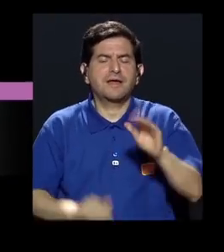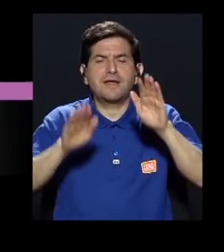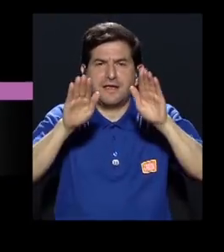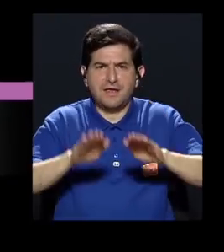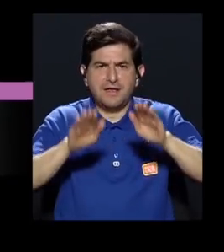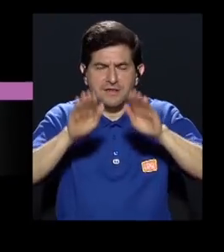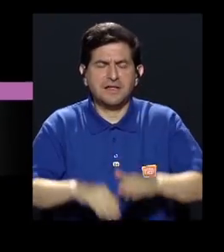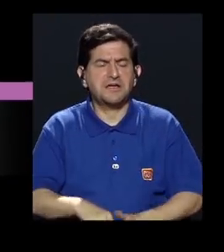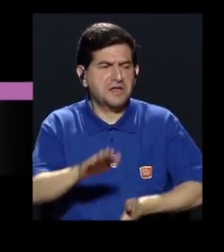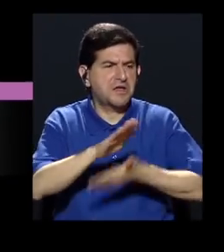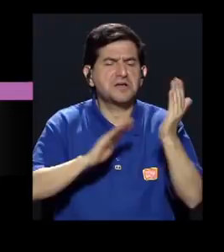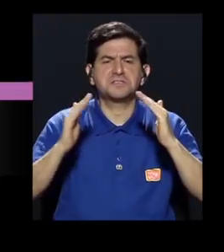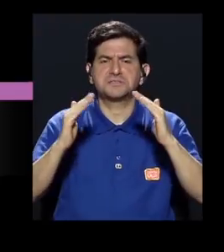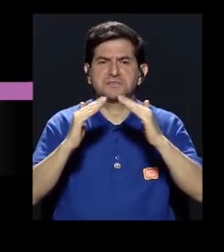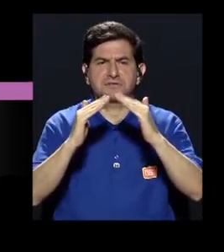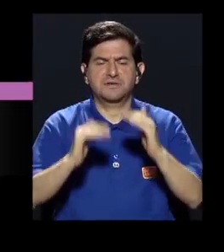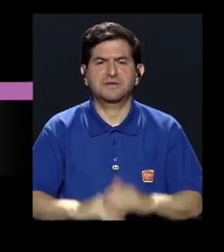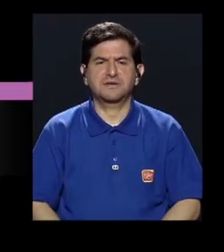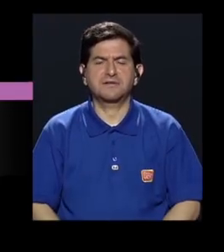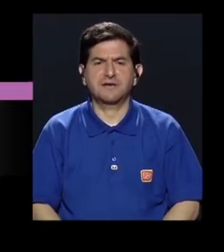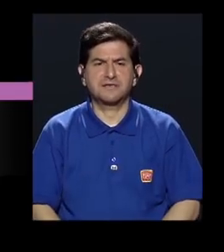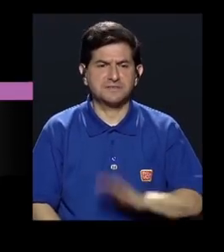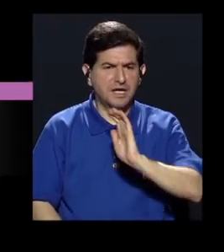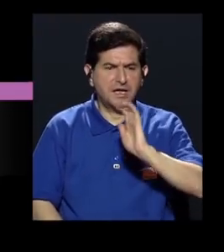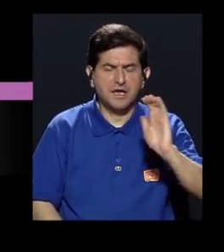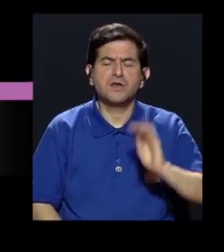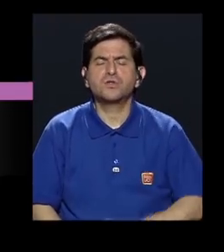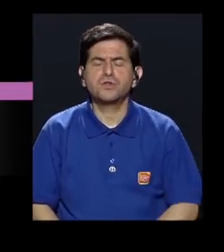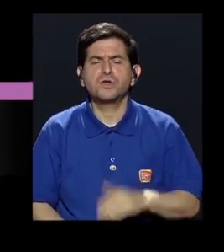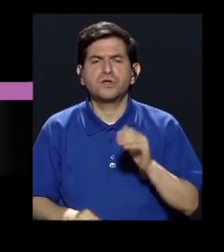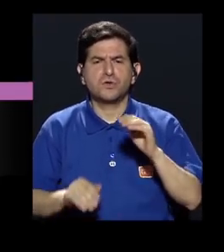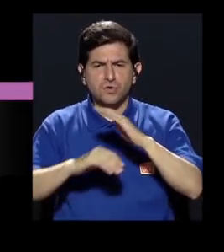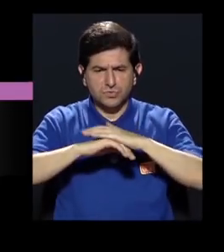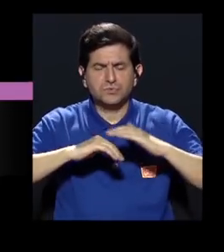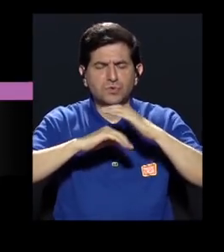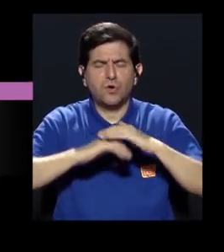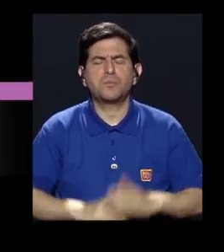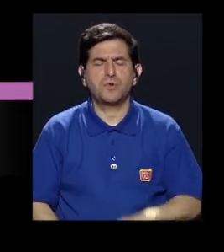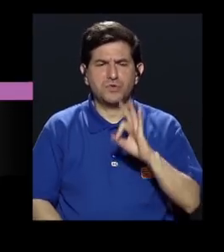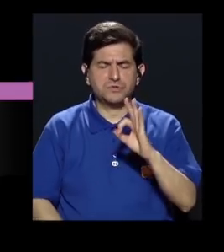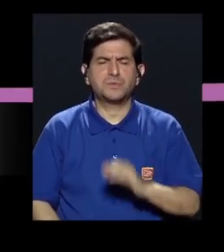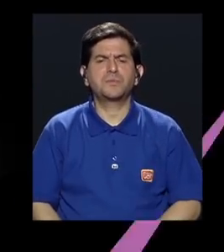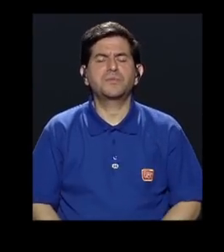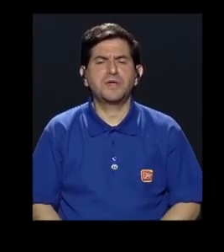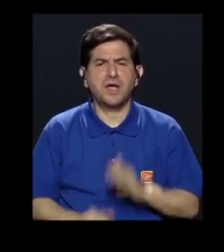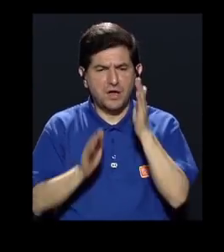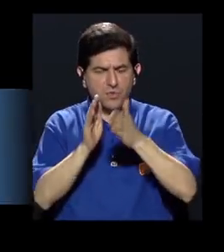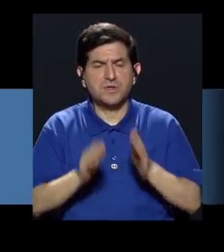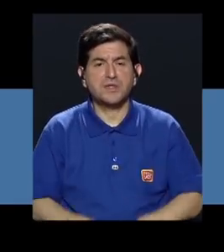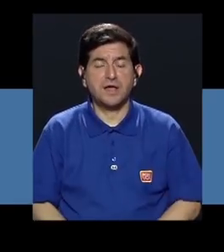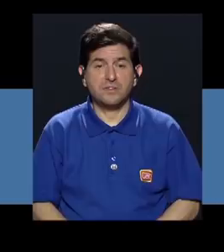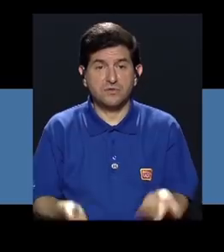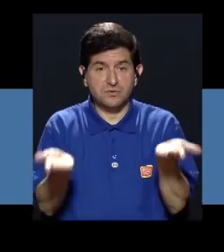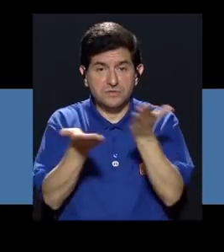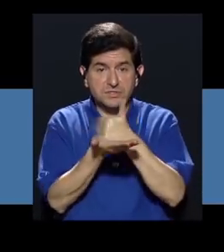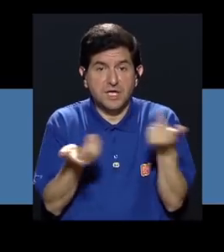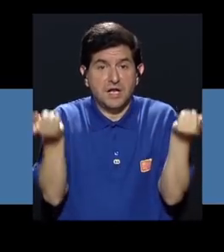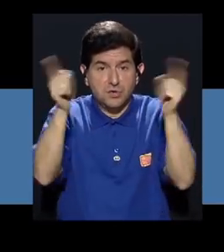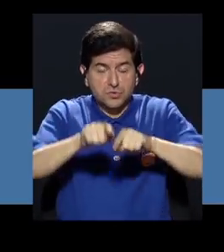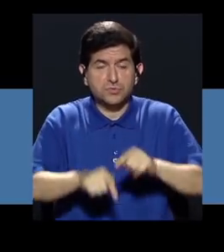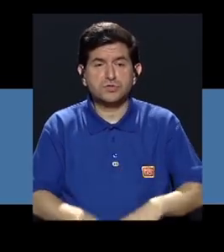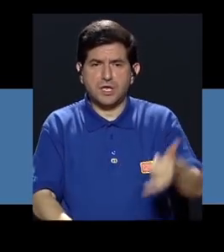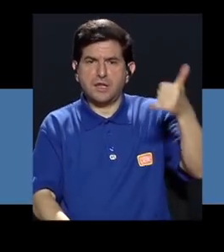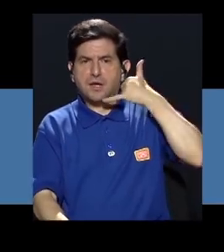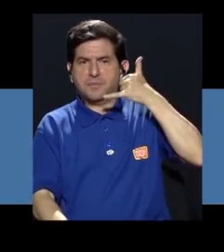y la tranquilidad de que usted se va para clases y los niños están bien, comen, están bien cuidados, que si les va a pasar algo, igual lo van a